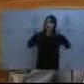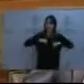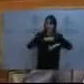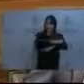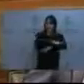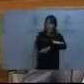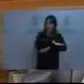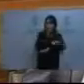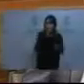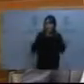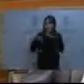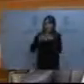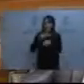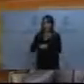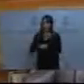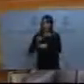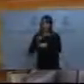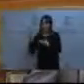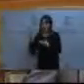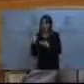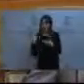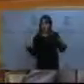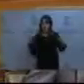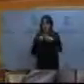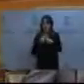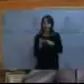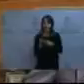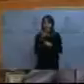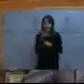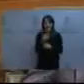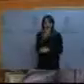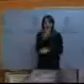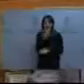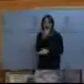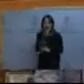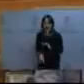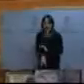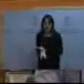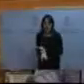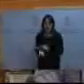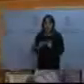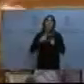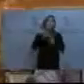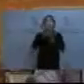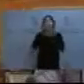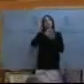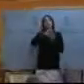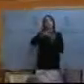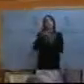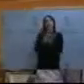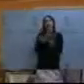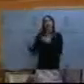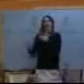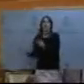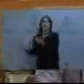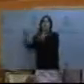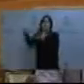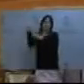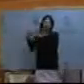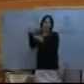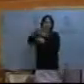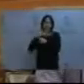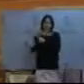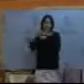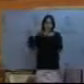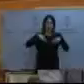Unida, y que ya estaba a punto de salir. Bueno, creo que ese plan de retorno se refería a eso que salió y que llamaron